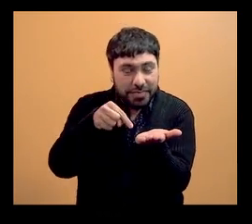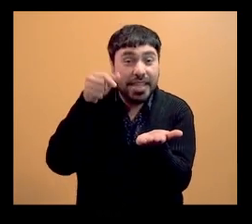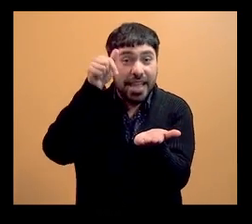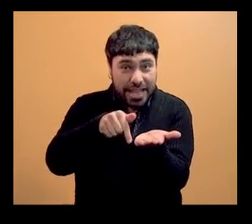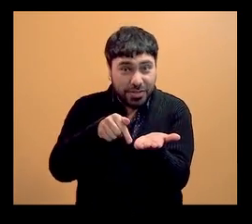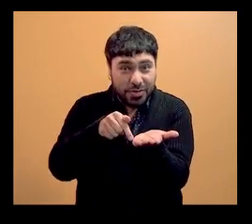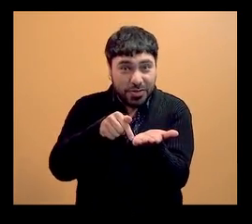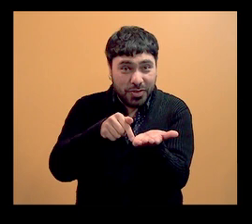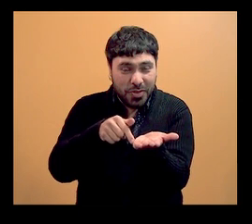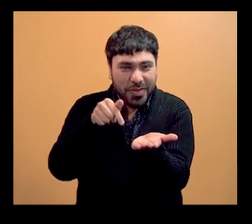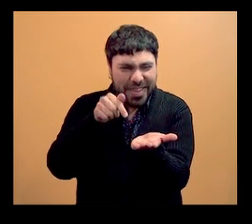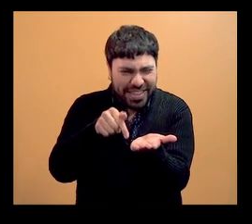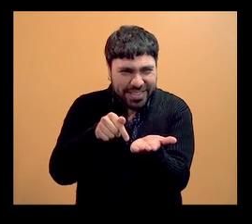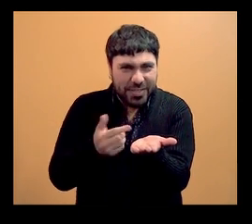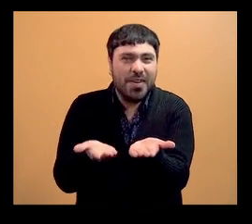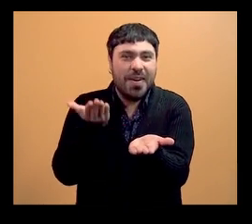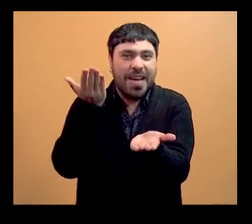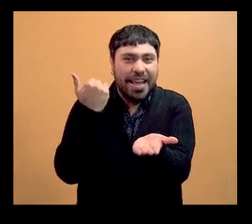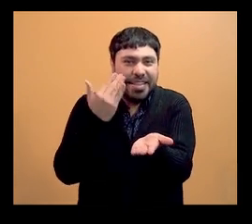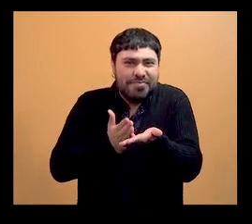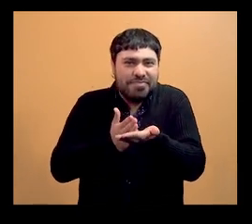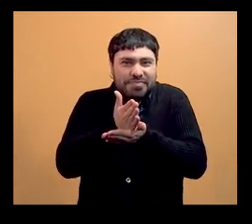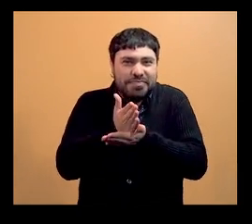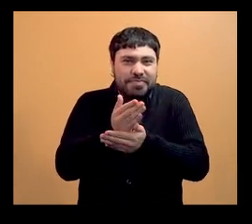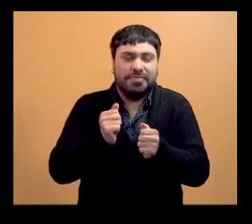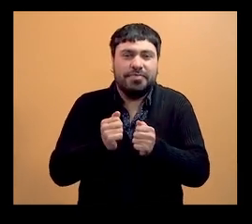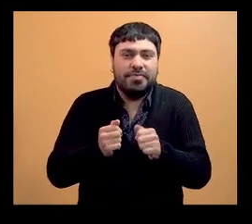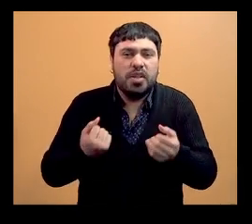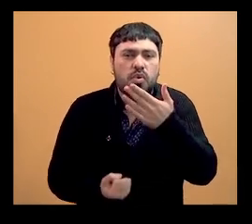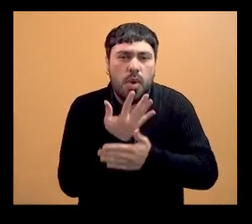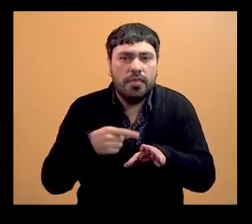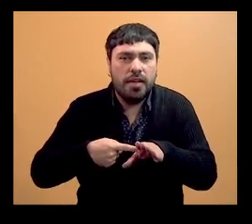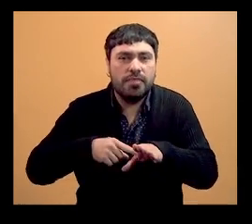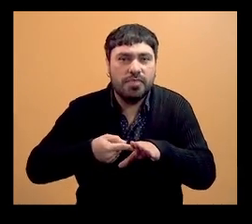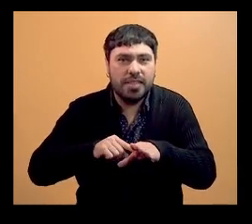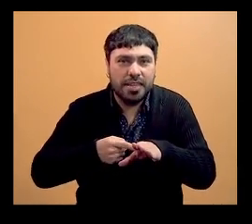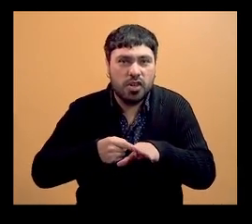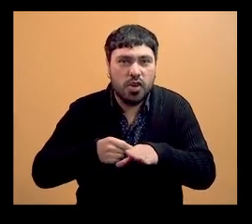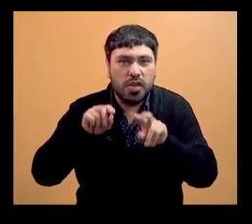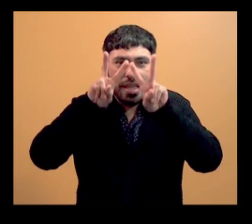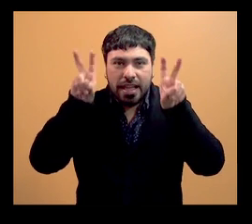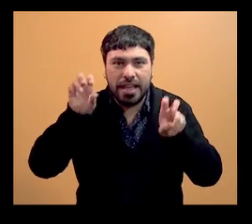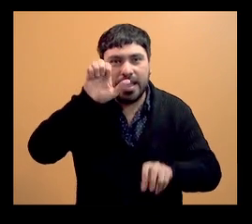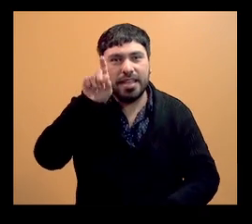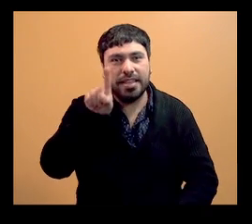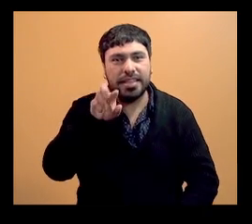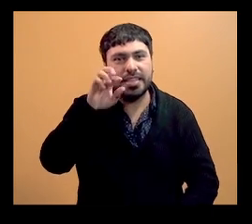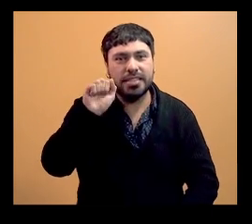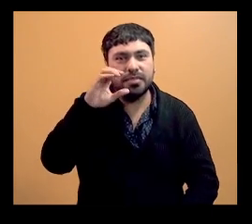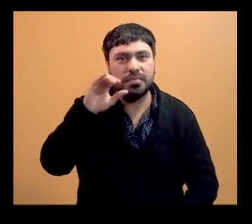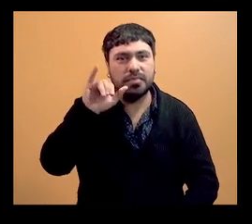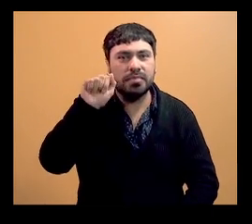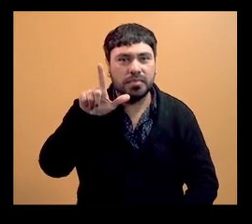la electrónica digital y lo que hoy tenemos como computadores, desde el que estoy usando yo para hacer esta charla, los teléfonos